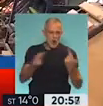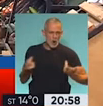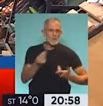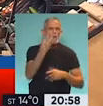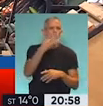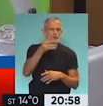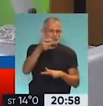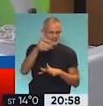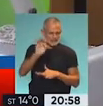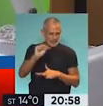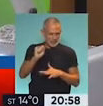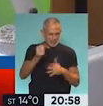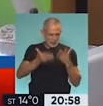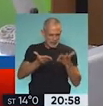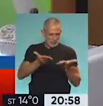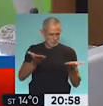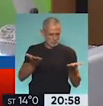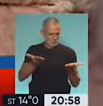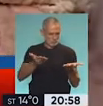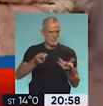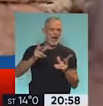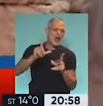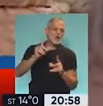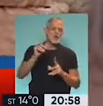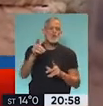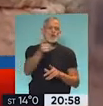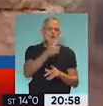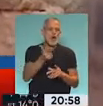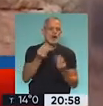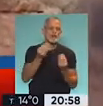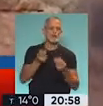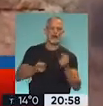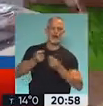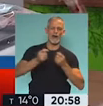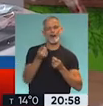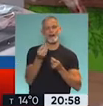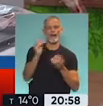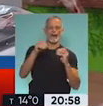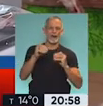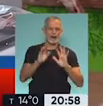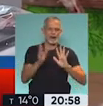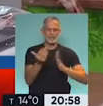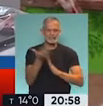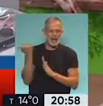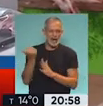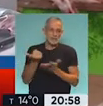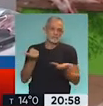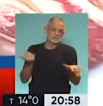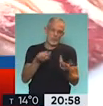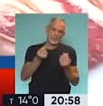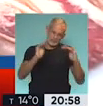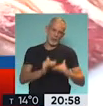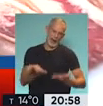campo. Y también venimos de una experiencia hace un mes y medio atrás, en donde también